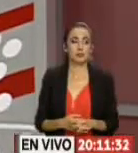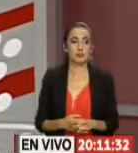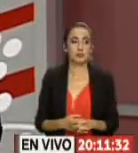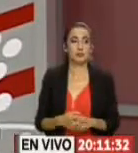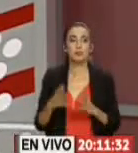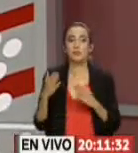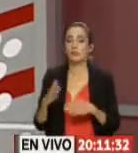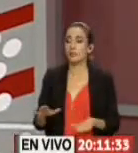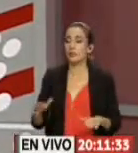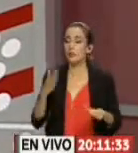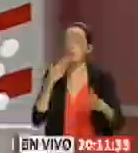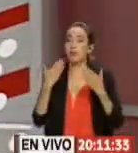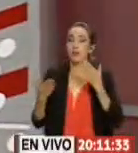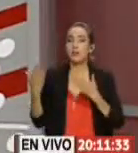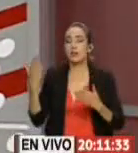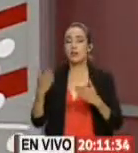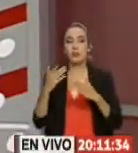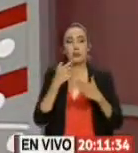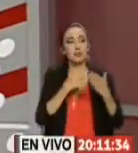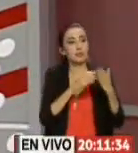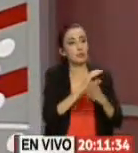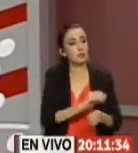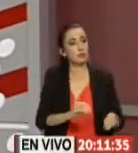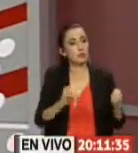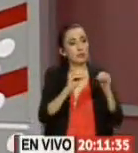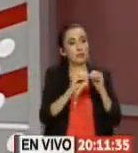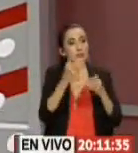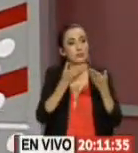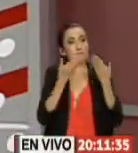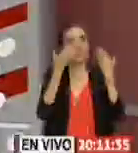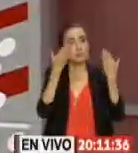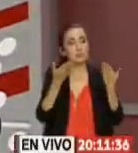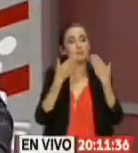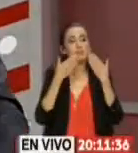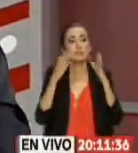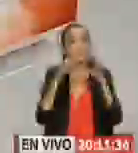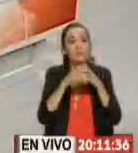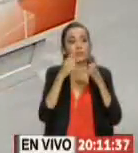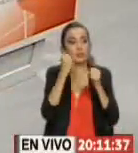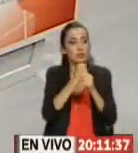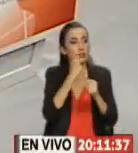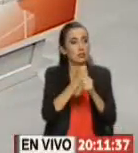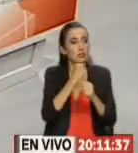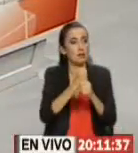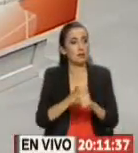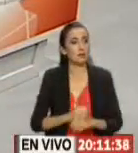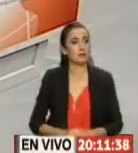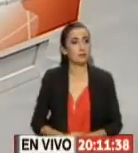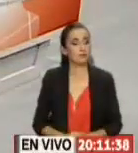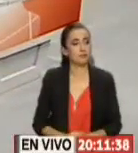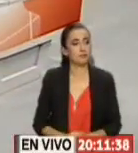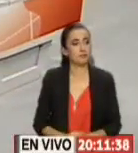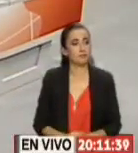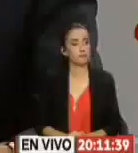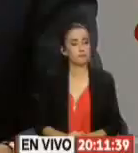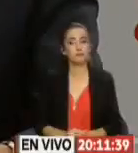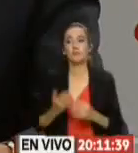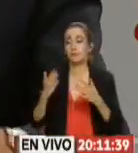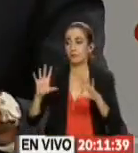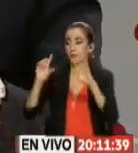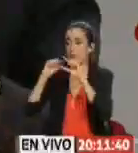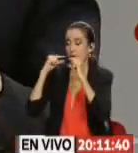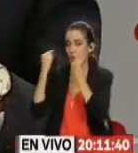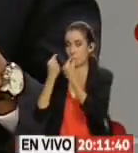esta reunión de trabajo del Grupo Internacional de Contacto sobre Venezuela? Mira, hay un grupo de contacto que